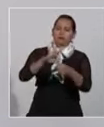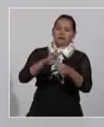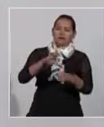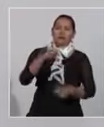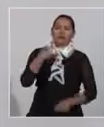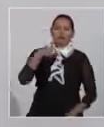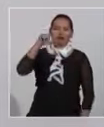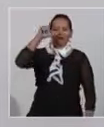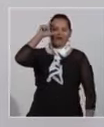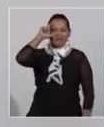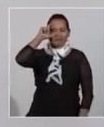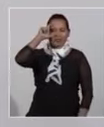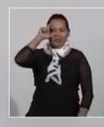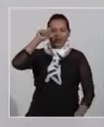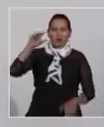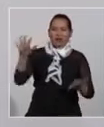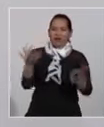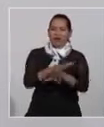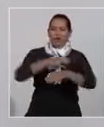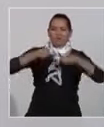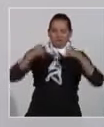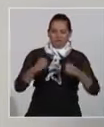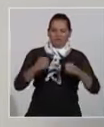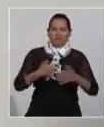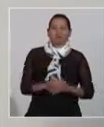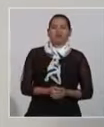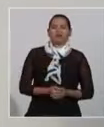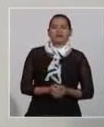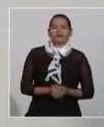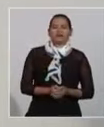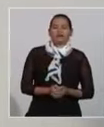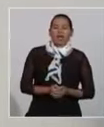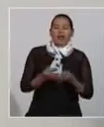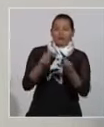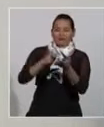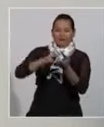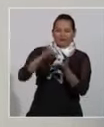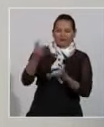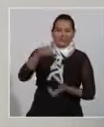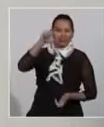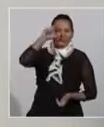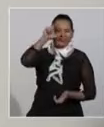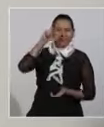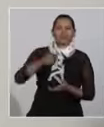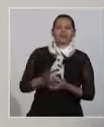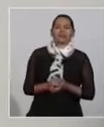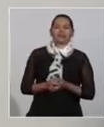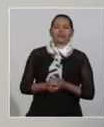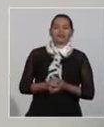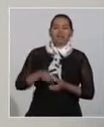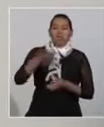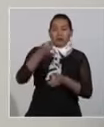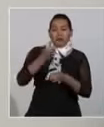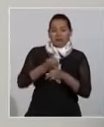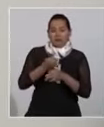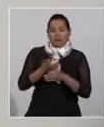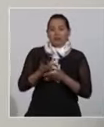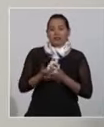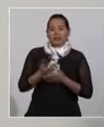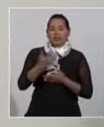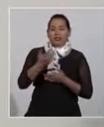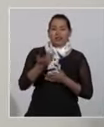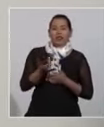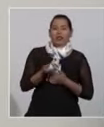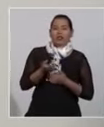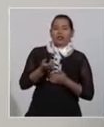votar por un cambio seguro. Muchas gracias, candidato Enrique Doher. En esta etapa tiene ahora la palabra